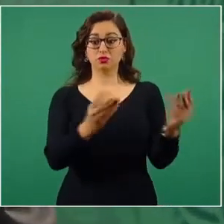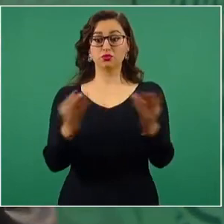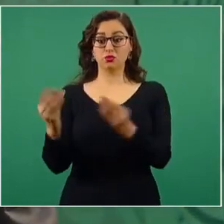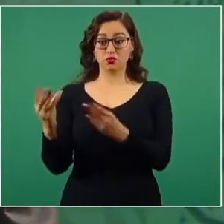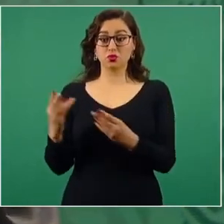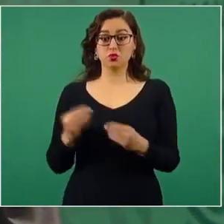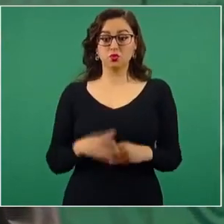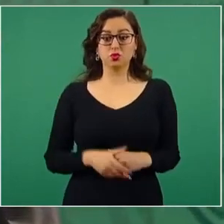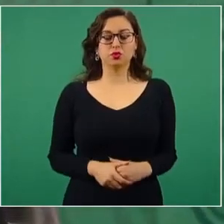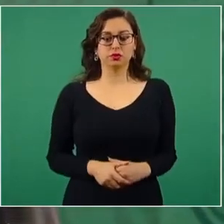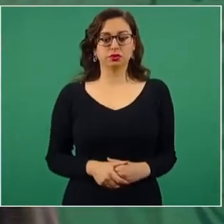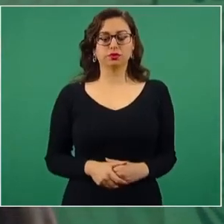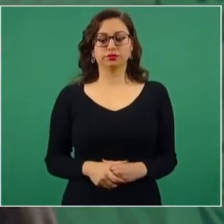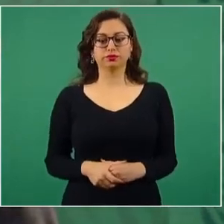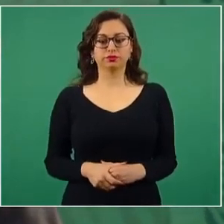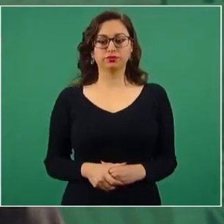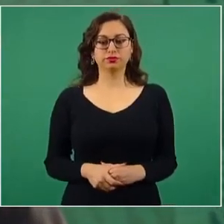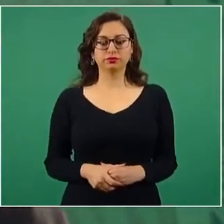Todo lo que hace